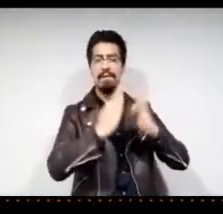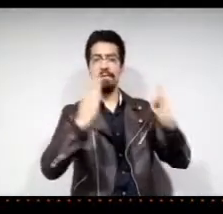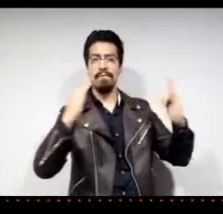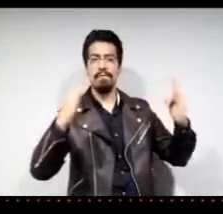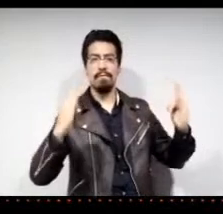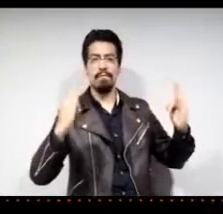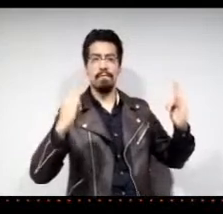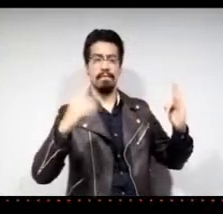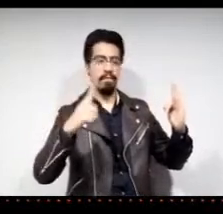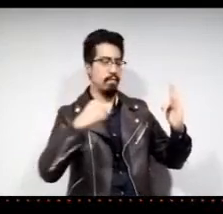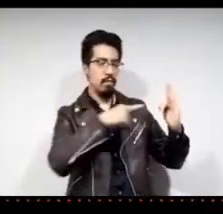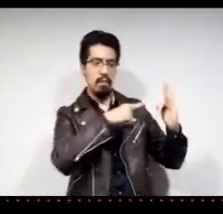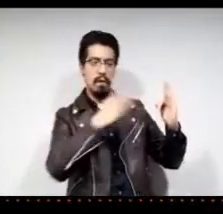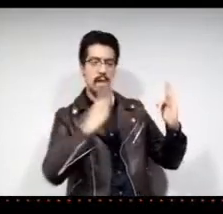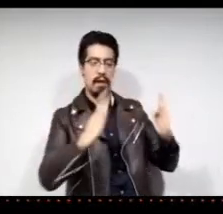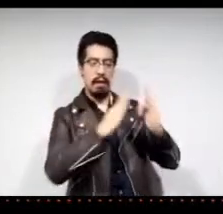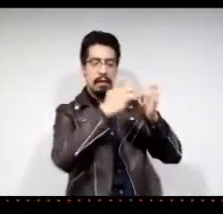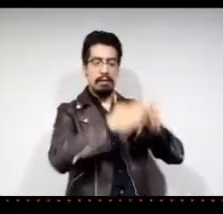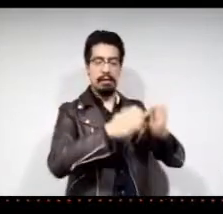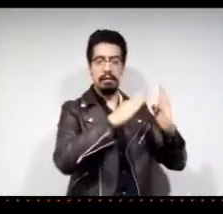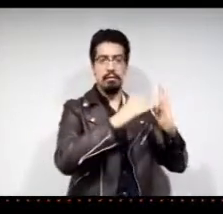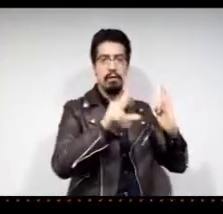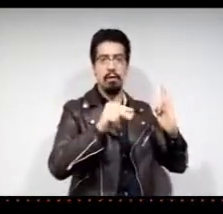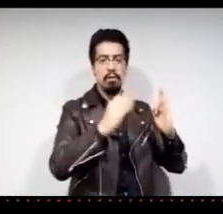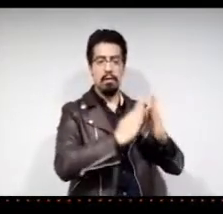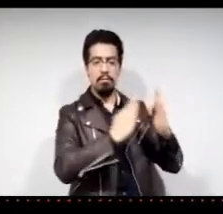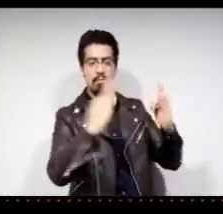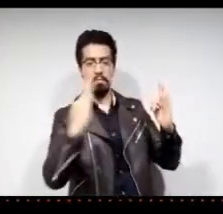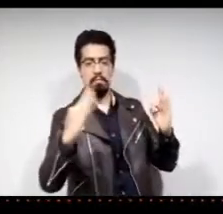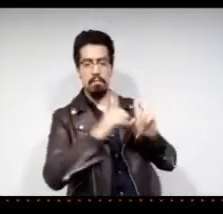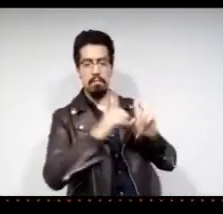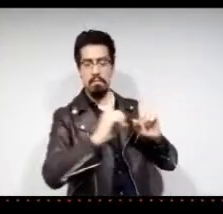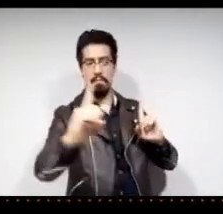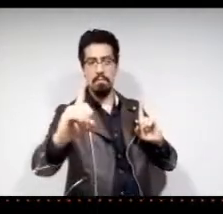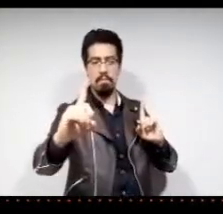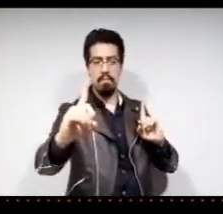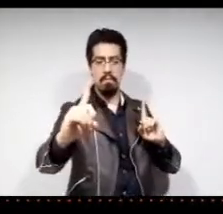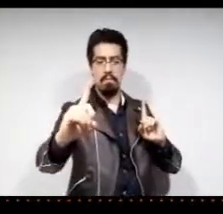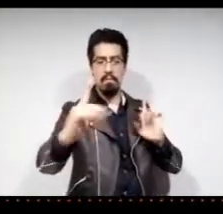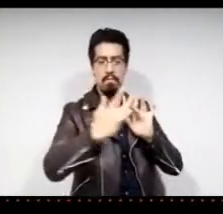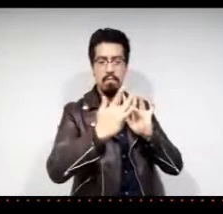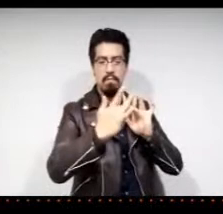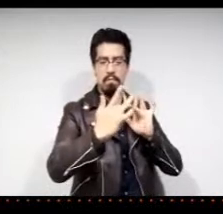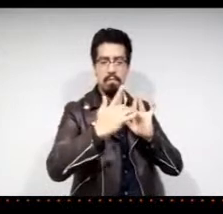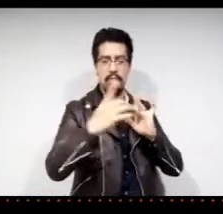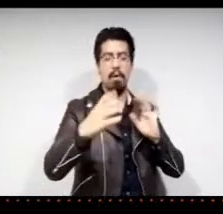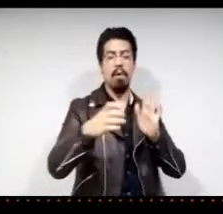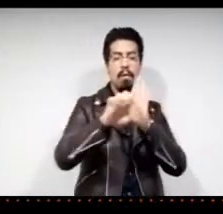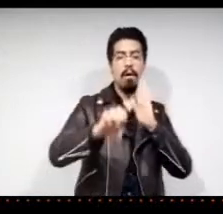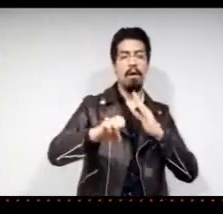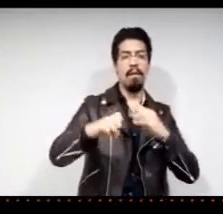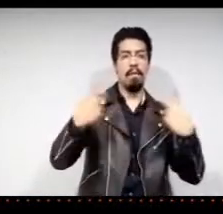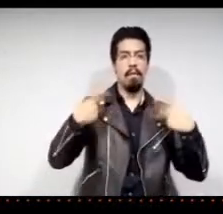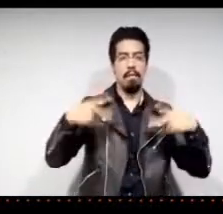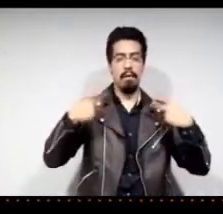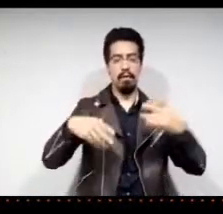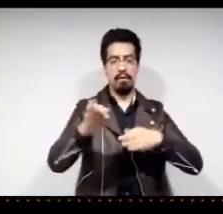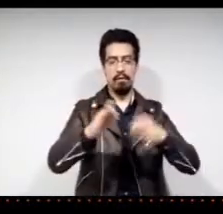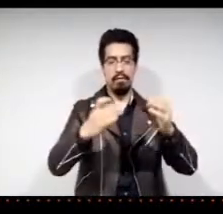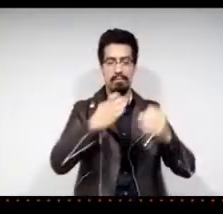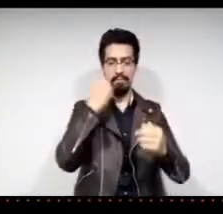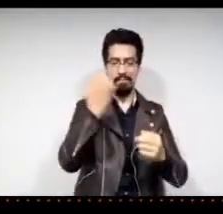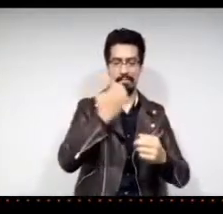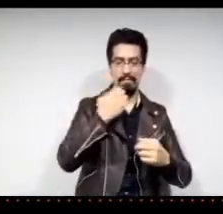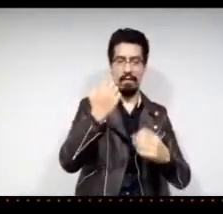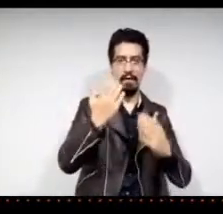presencial, vinculante con los sectores que absorben, en este caso, o a los egresados del Politécnico, dieron